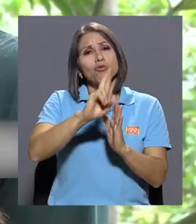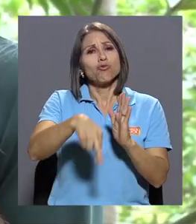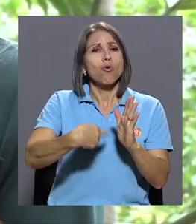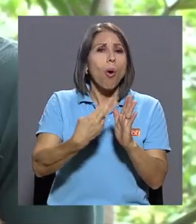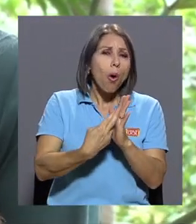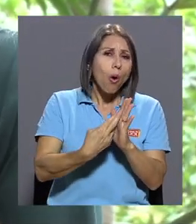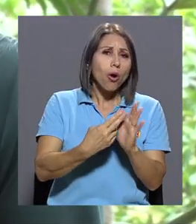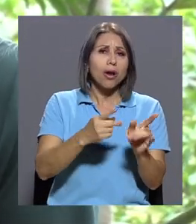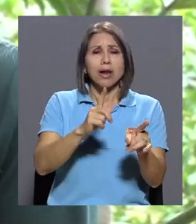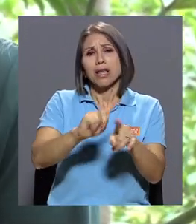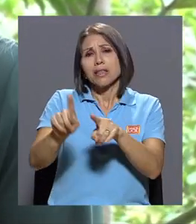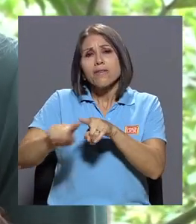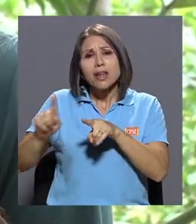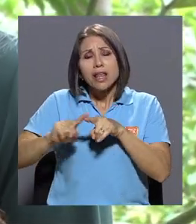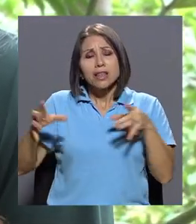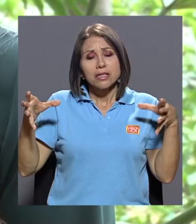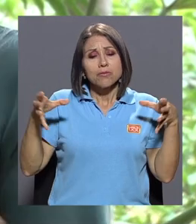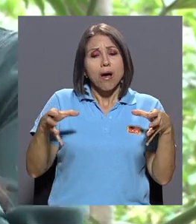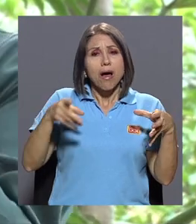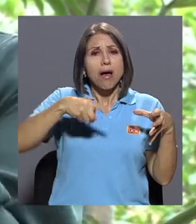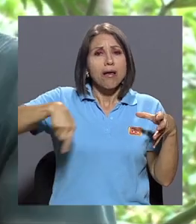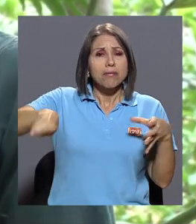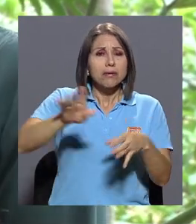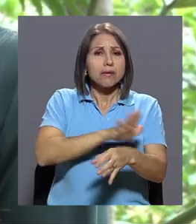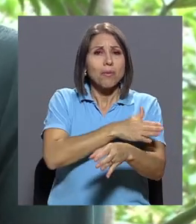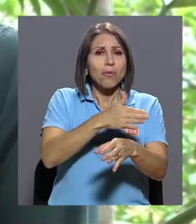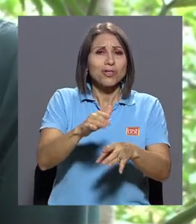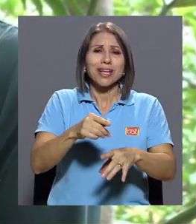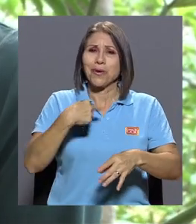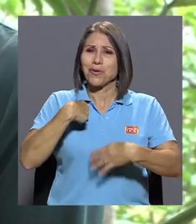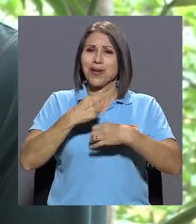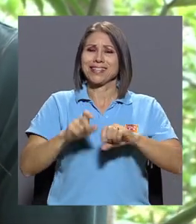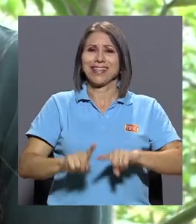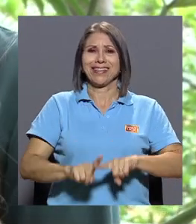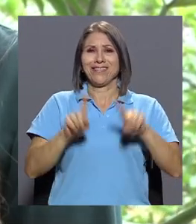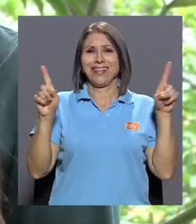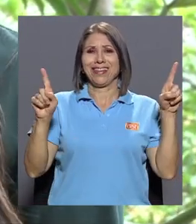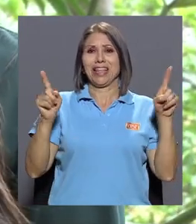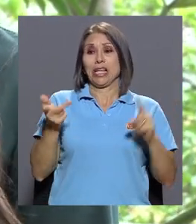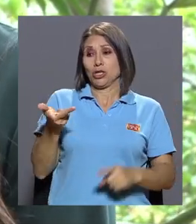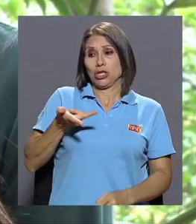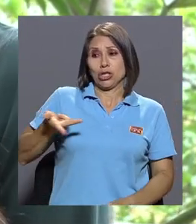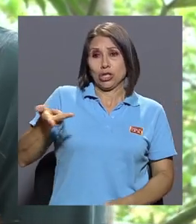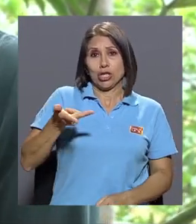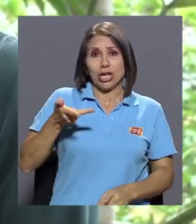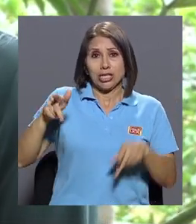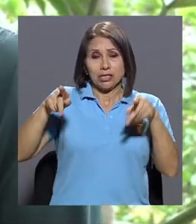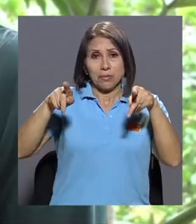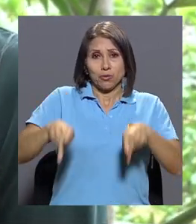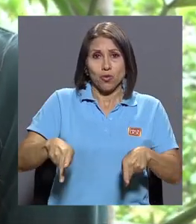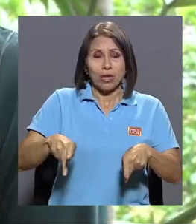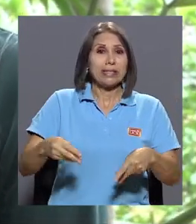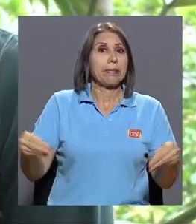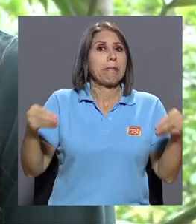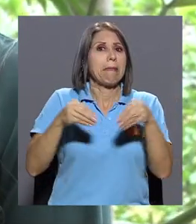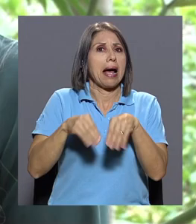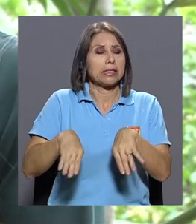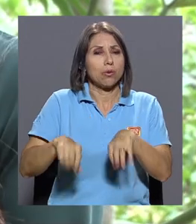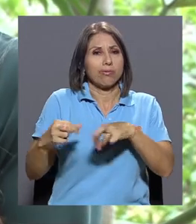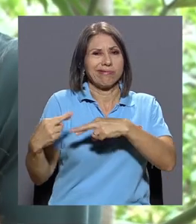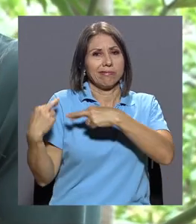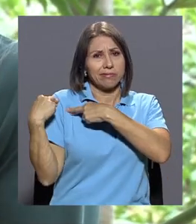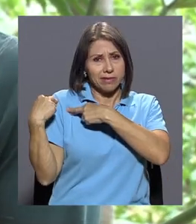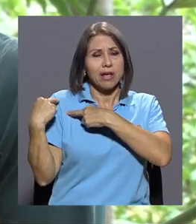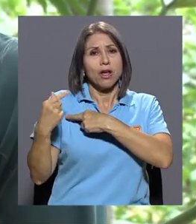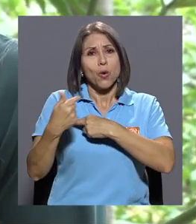ejecutar obras en una orquesta o en una banda, sino que el hecho de ser solo tres personas, la responsabilidad es aún más grande y uno